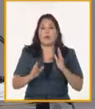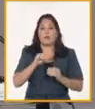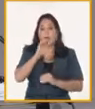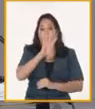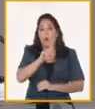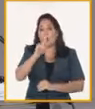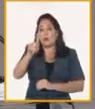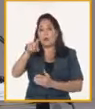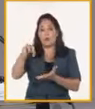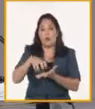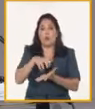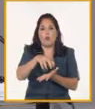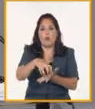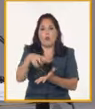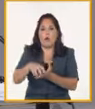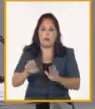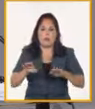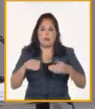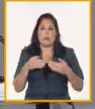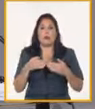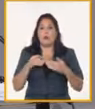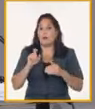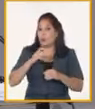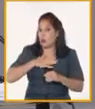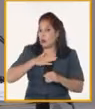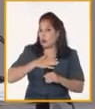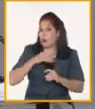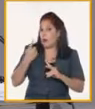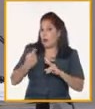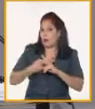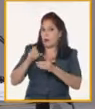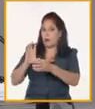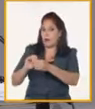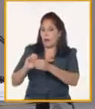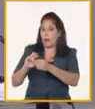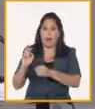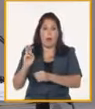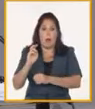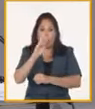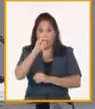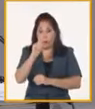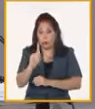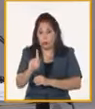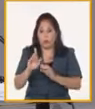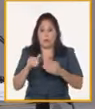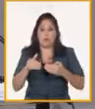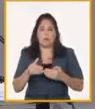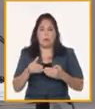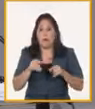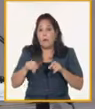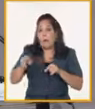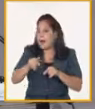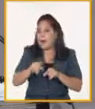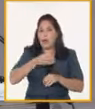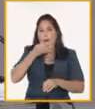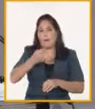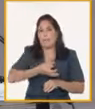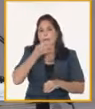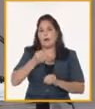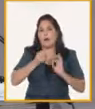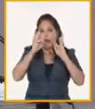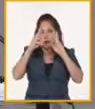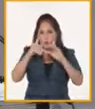establecimientos tanto de trabajadores por cuenta propia como de micro pequeñas y medianas empresas porque no han estado en capacidad de exponer los resultados